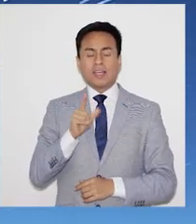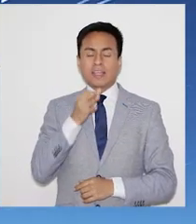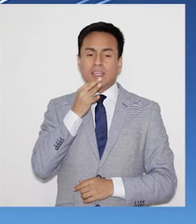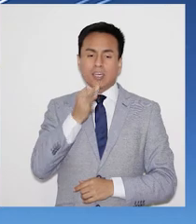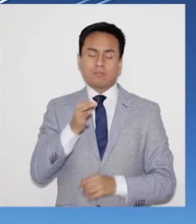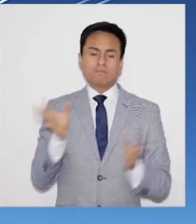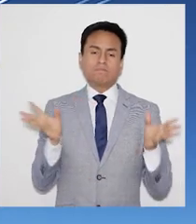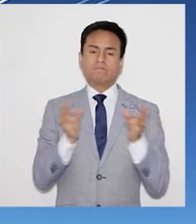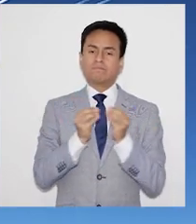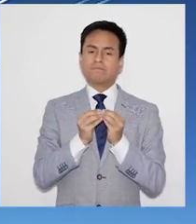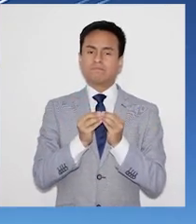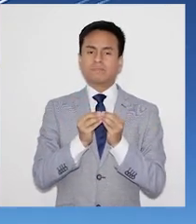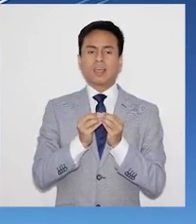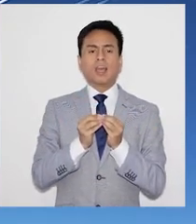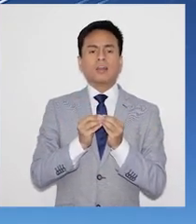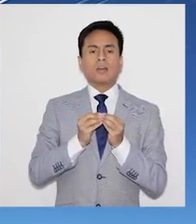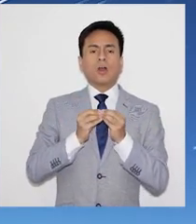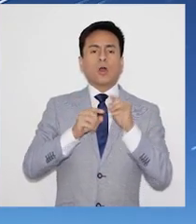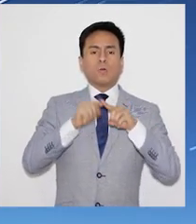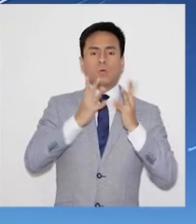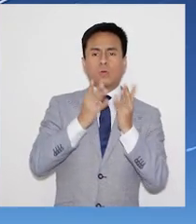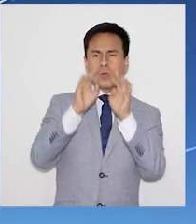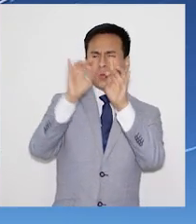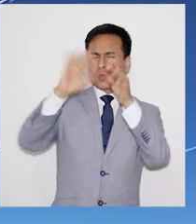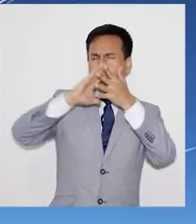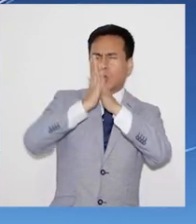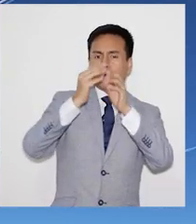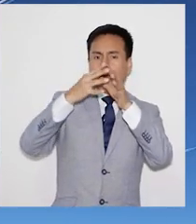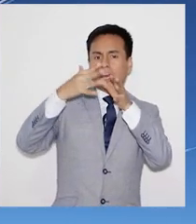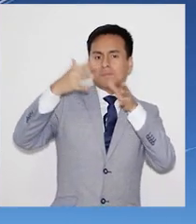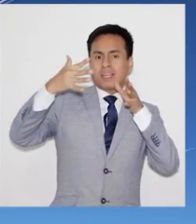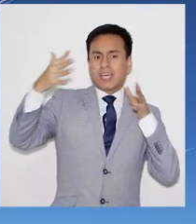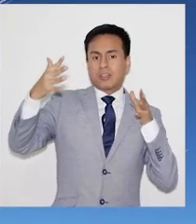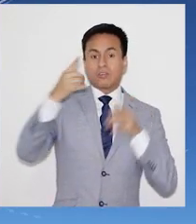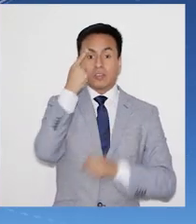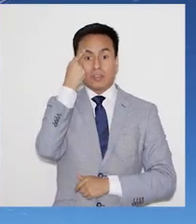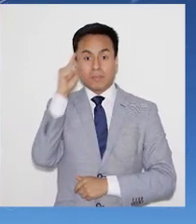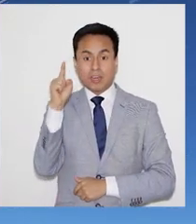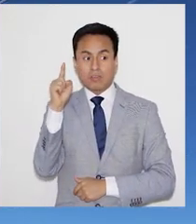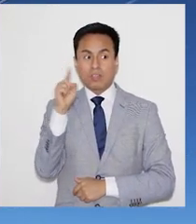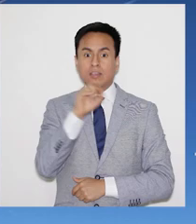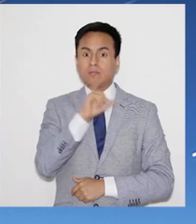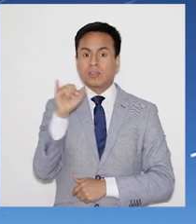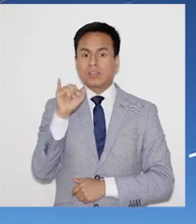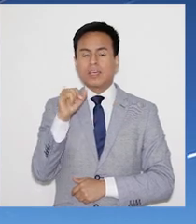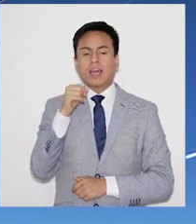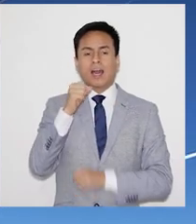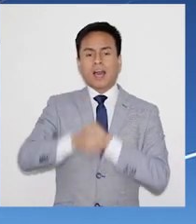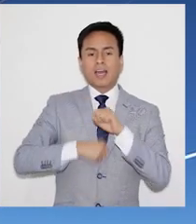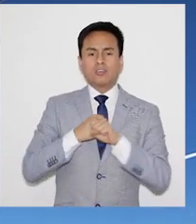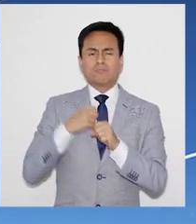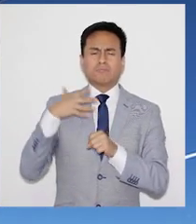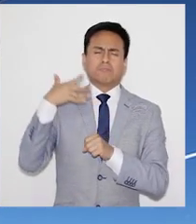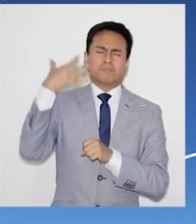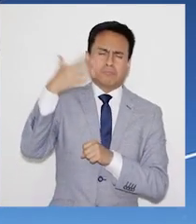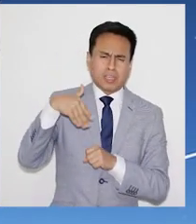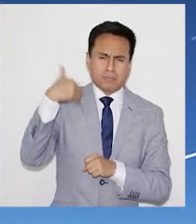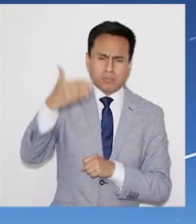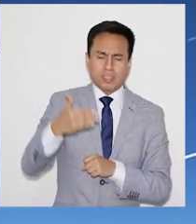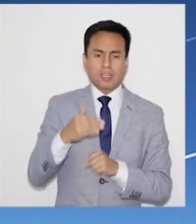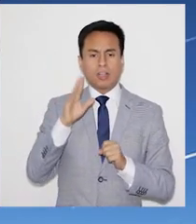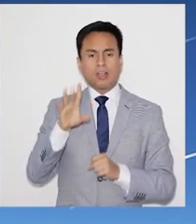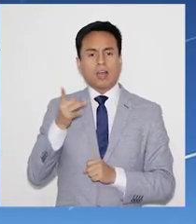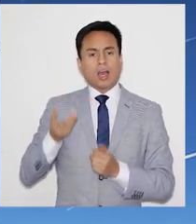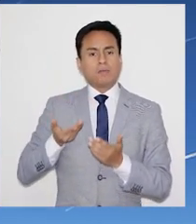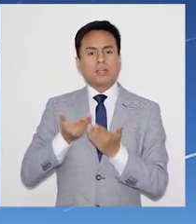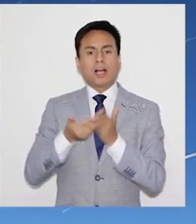concluyó, finalmente, que el universo se está expandiendo. Sin embargo, no sería hasta varias décadas después que se